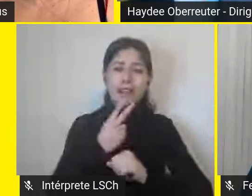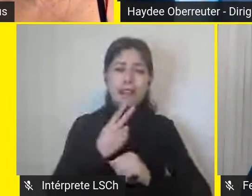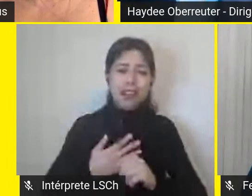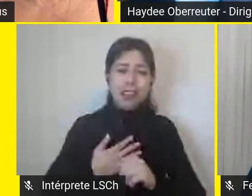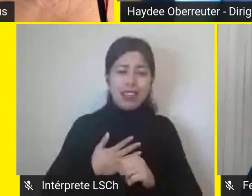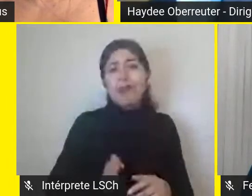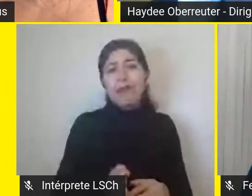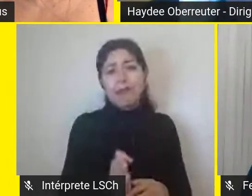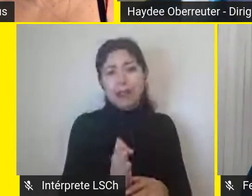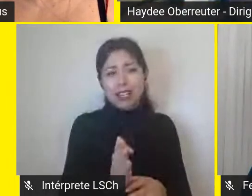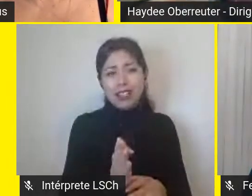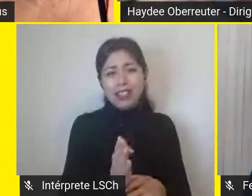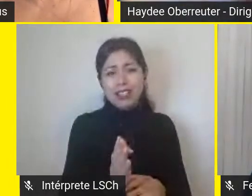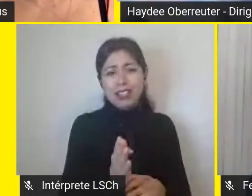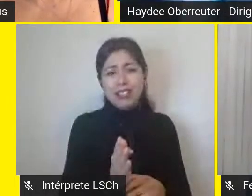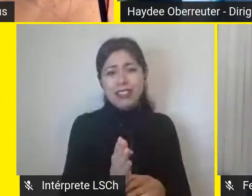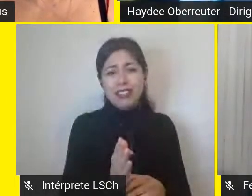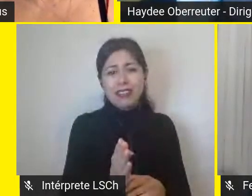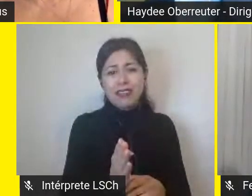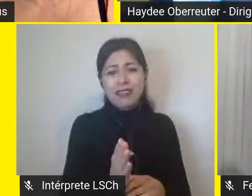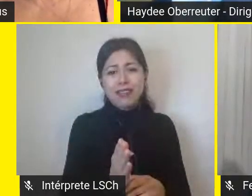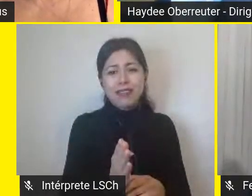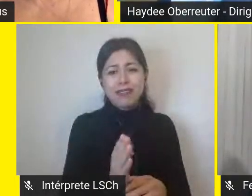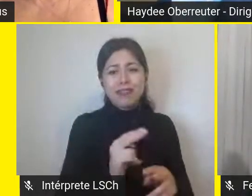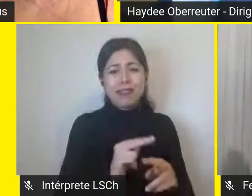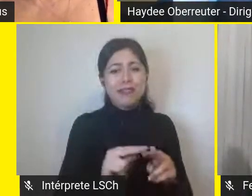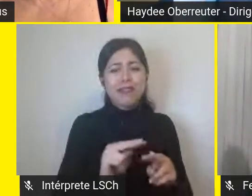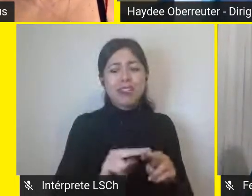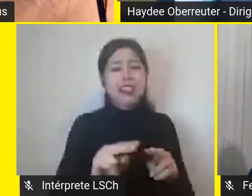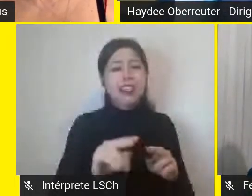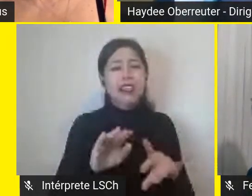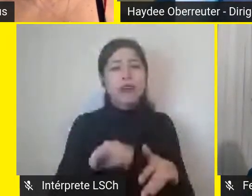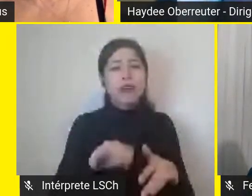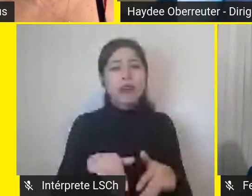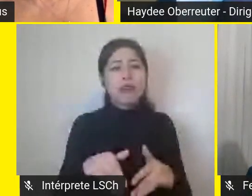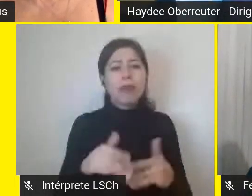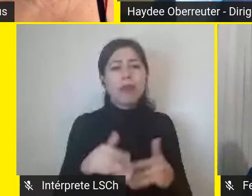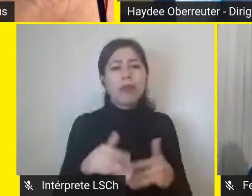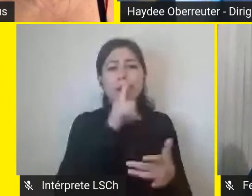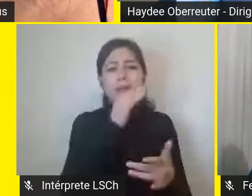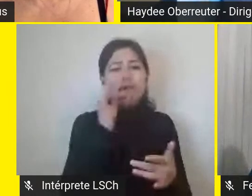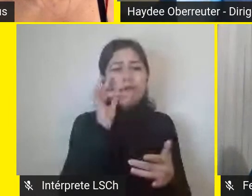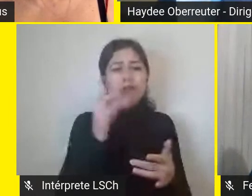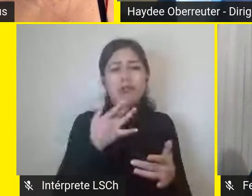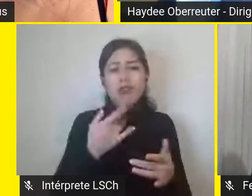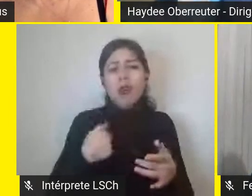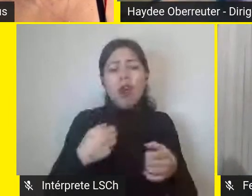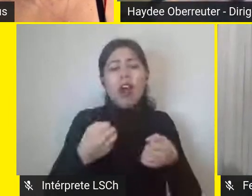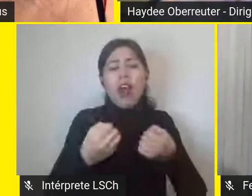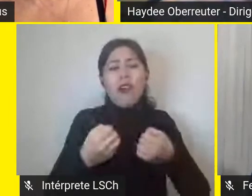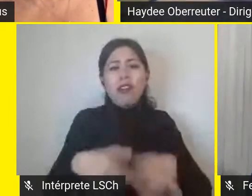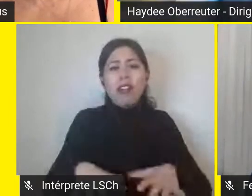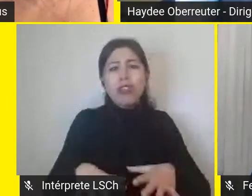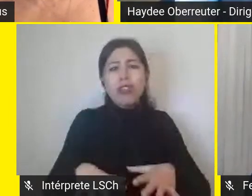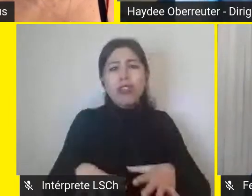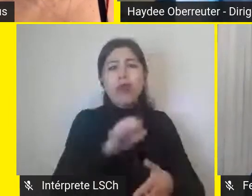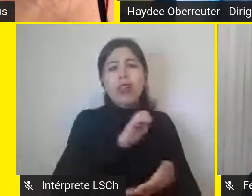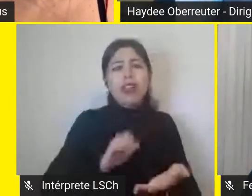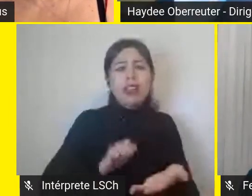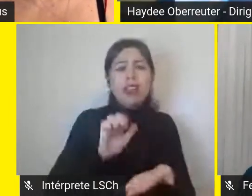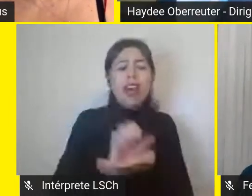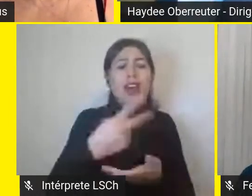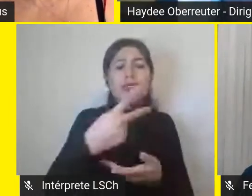por años de años respecto de lo que le ha pasado a los presos políticos en general. El abandono del Estado, la negación, el silencio,